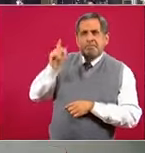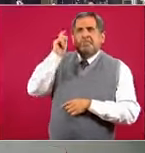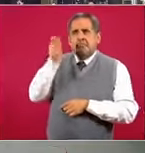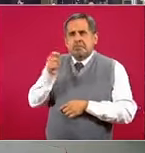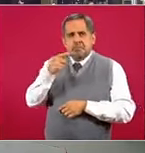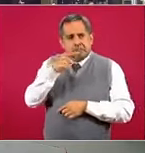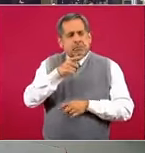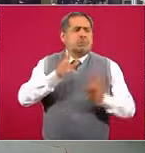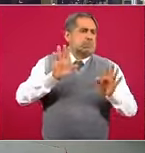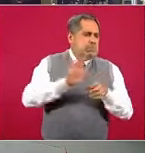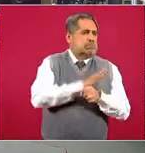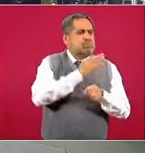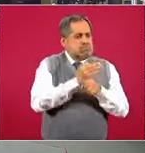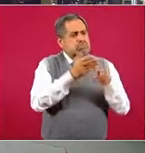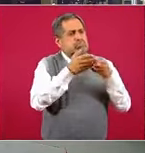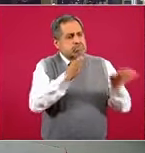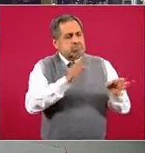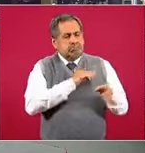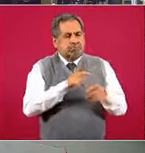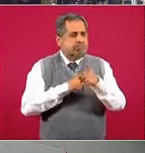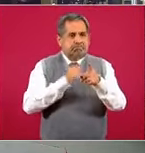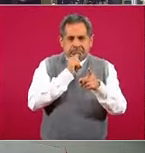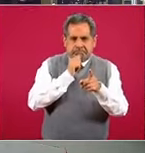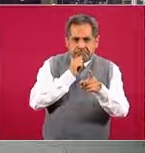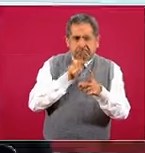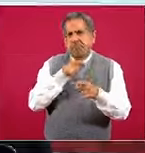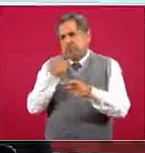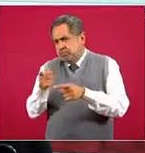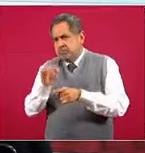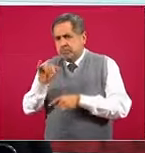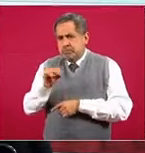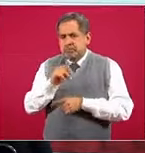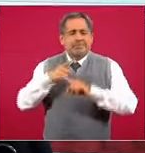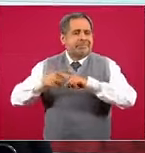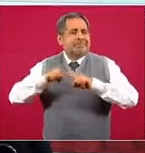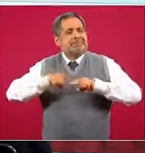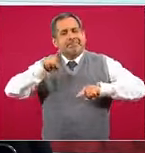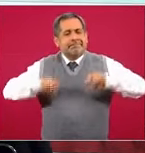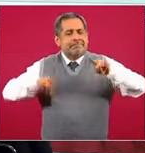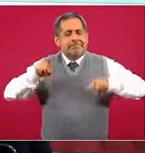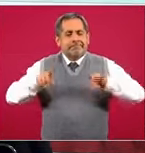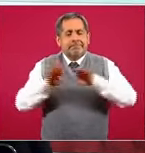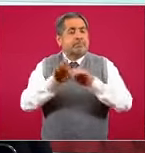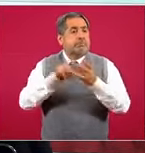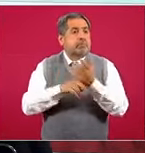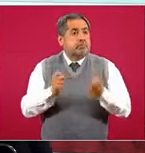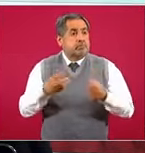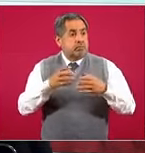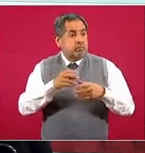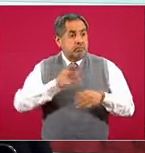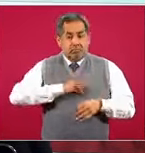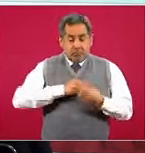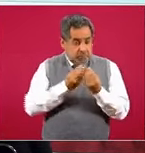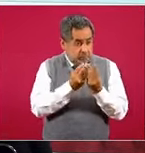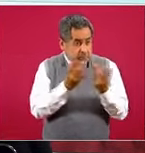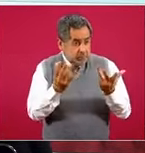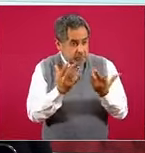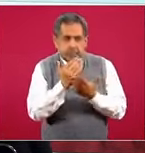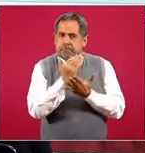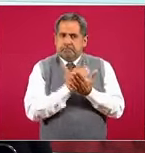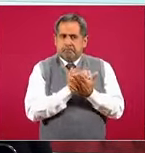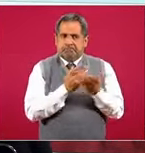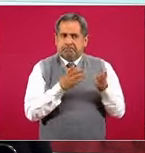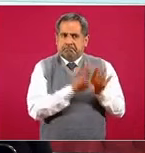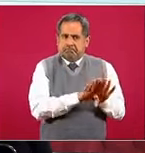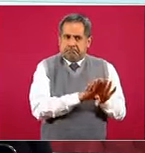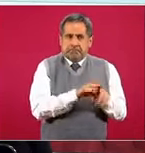definición específica de las actividades sociales y económicas que, de acuerdo a su nivel de riesgo, pudiera estarse